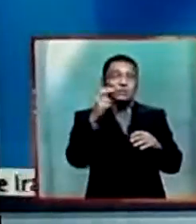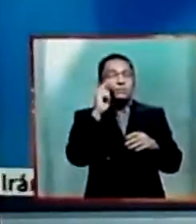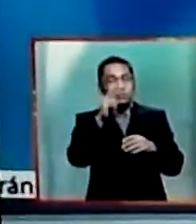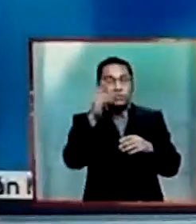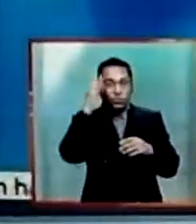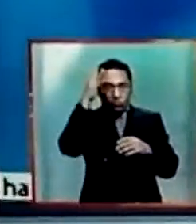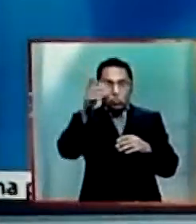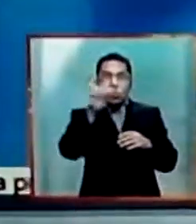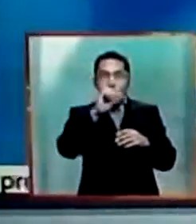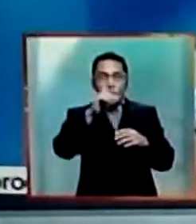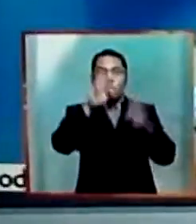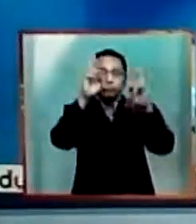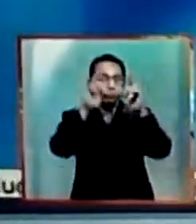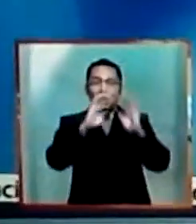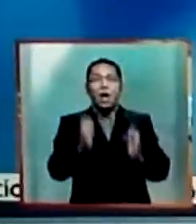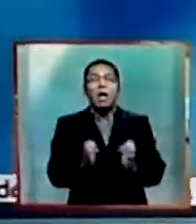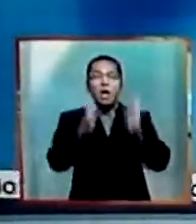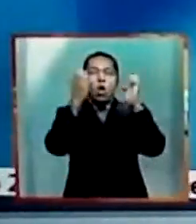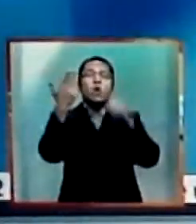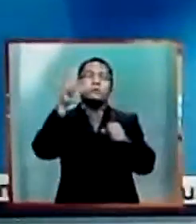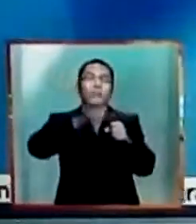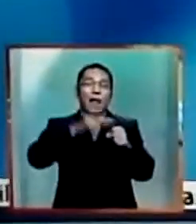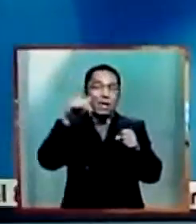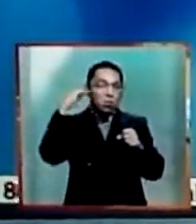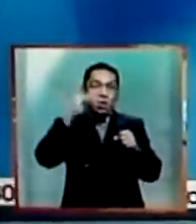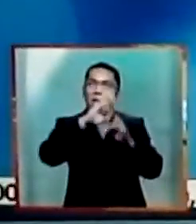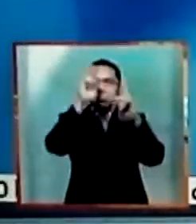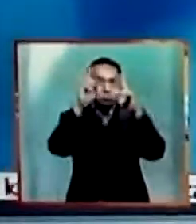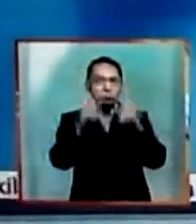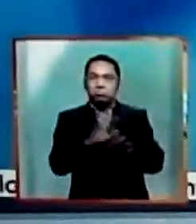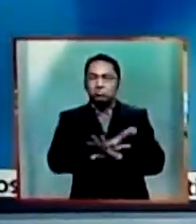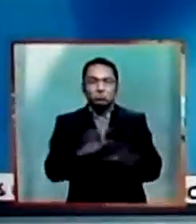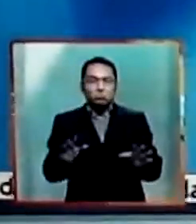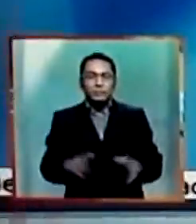La futura demolición del Hospital Regional del IMSS en Morelia.